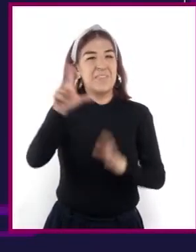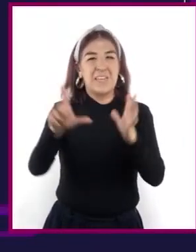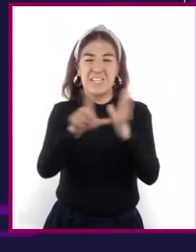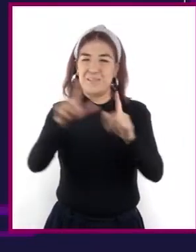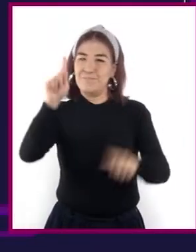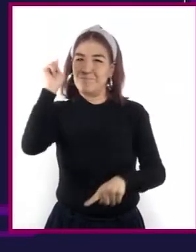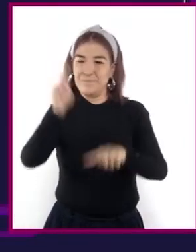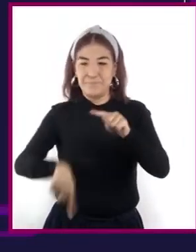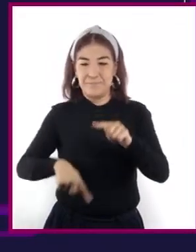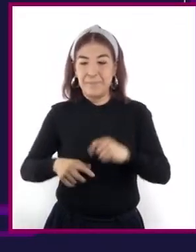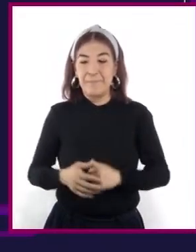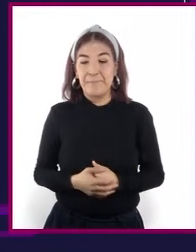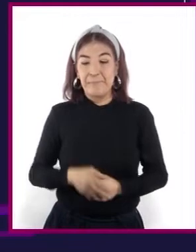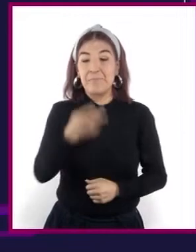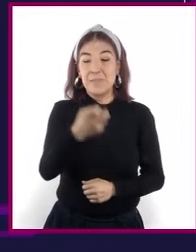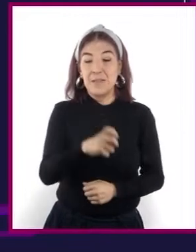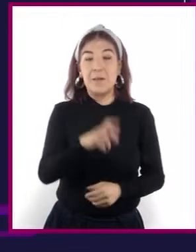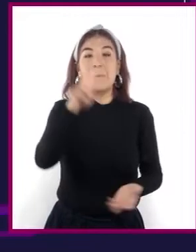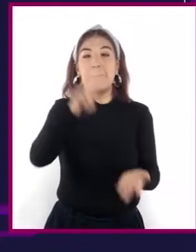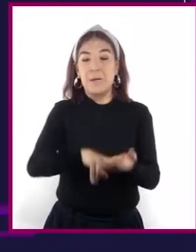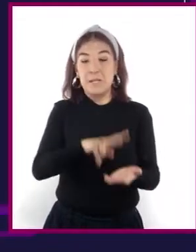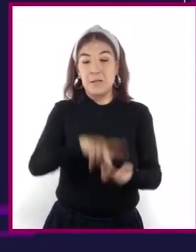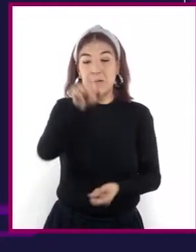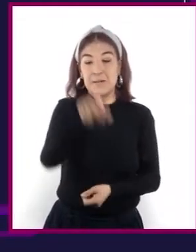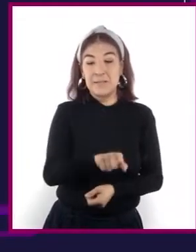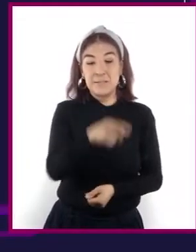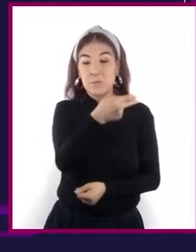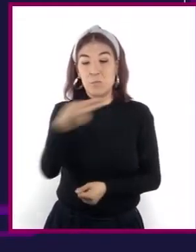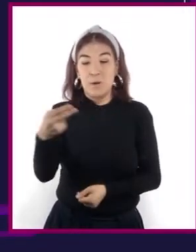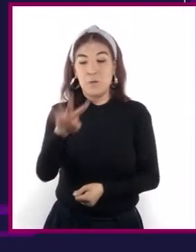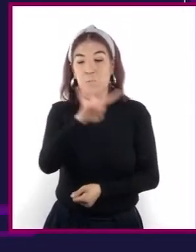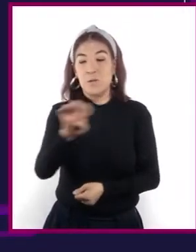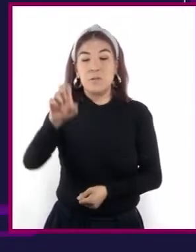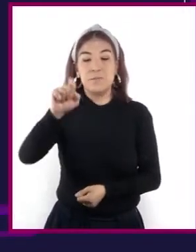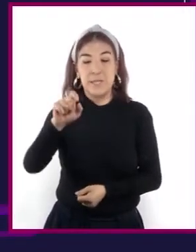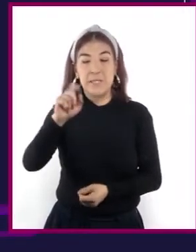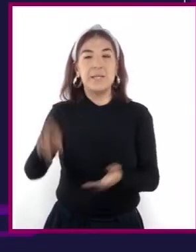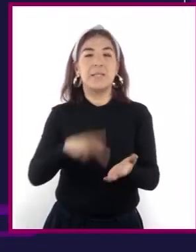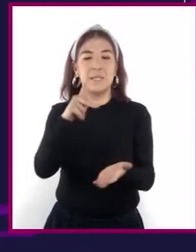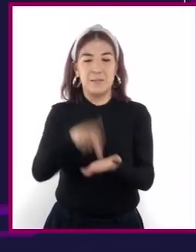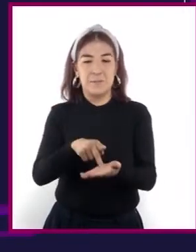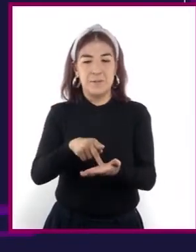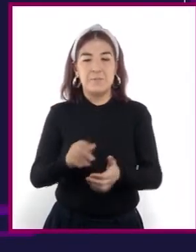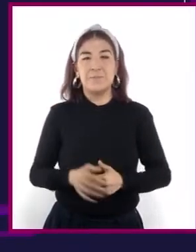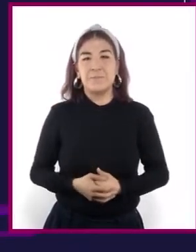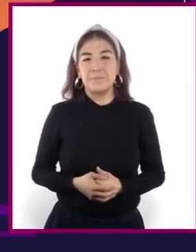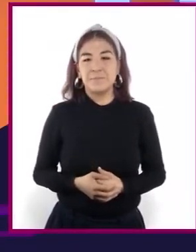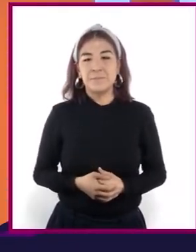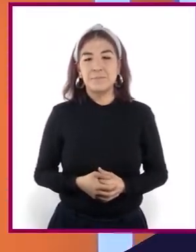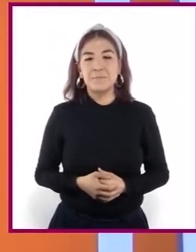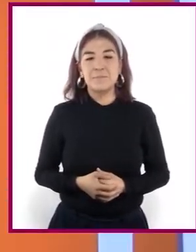el cociente, tenemos que X es igual a 420 kilómetros.